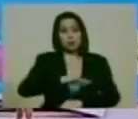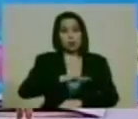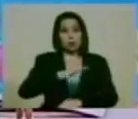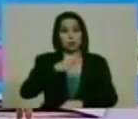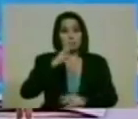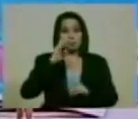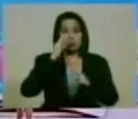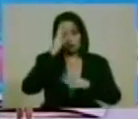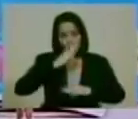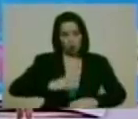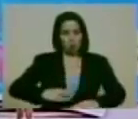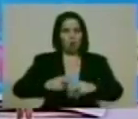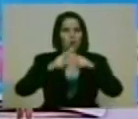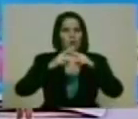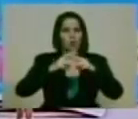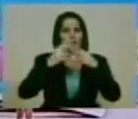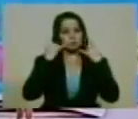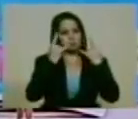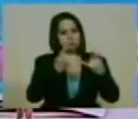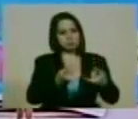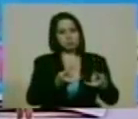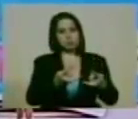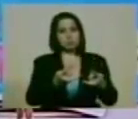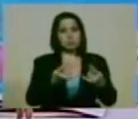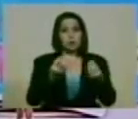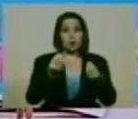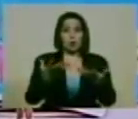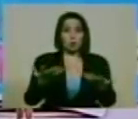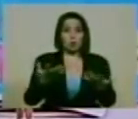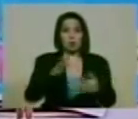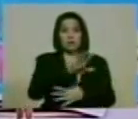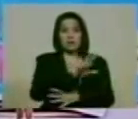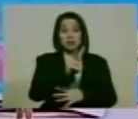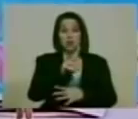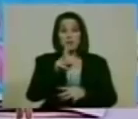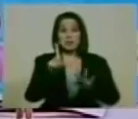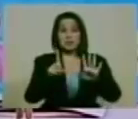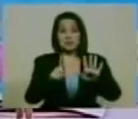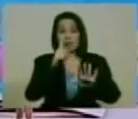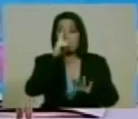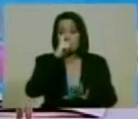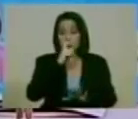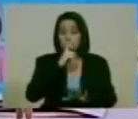admiración por 526 años de lucha,